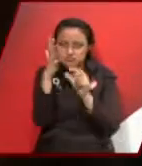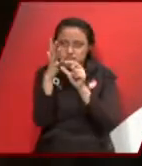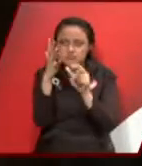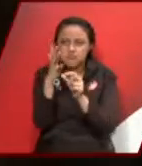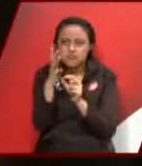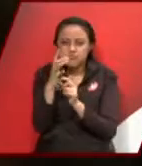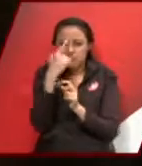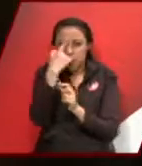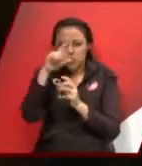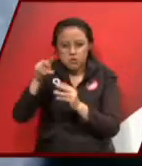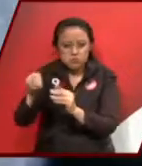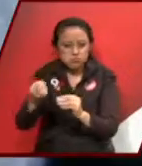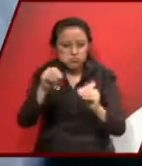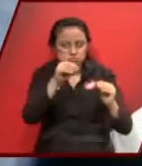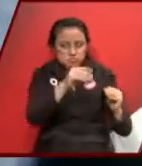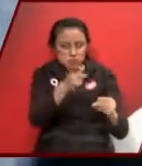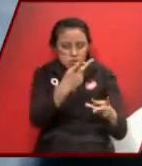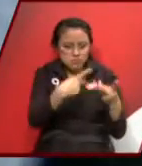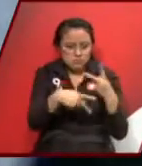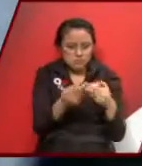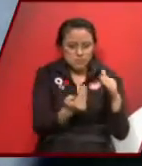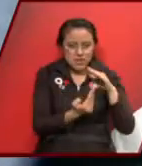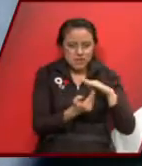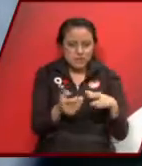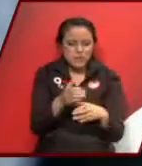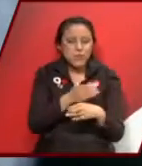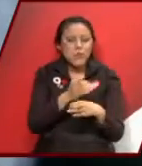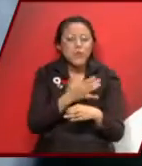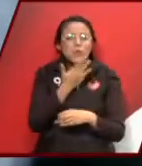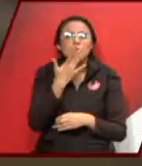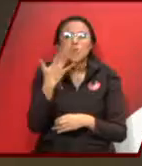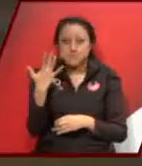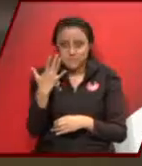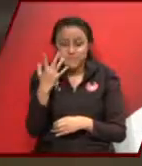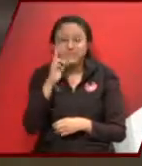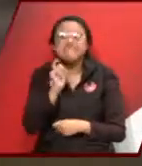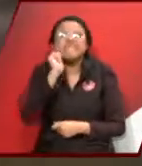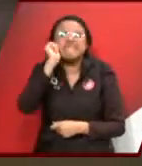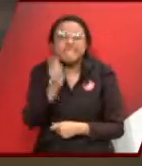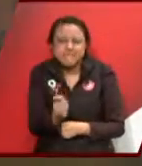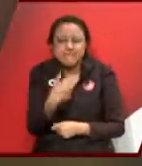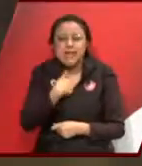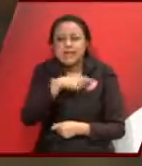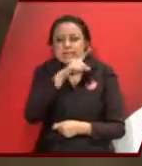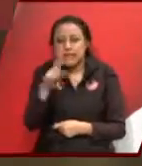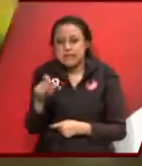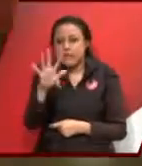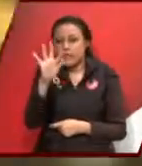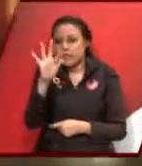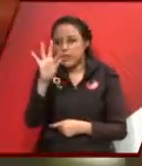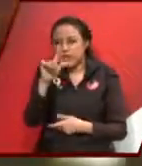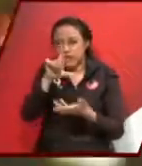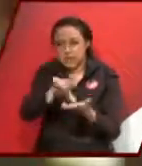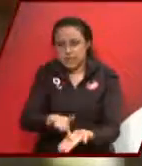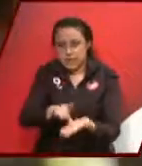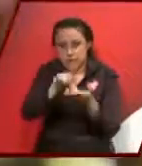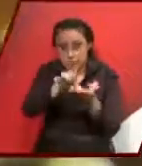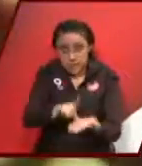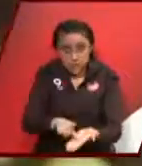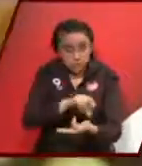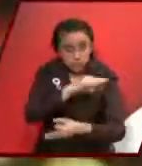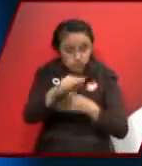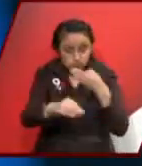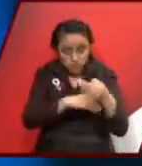hizo posible que la bebida llegue a las mesas. En promedio, se utilizan 140 litros durante todo